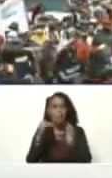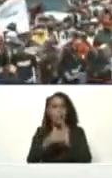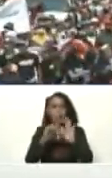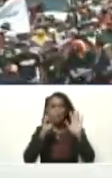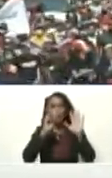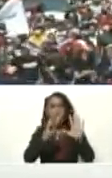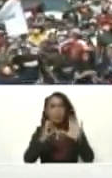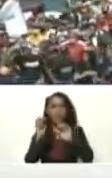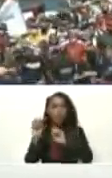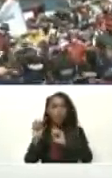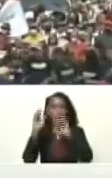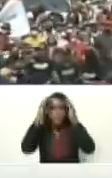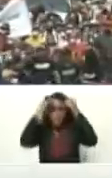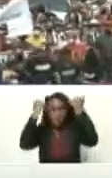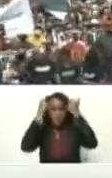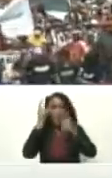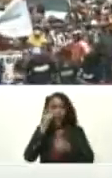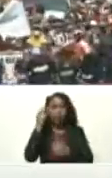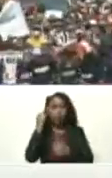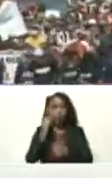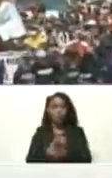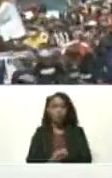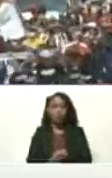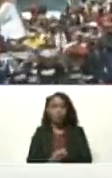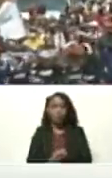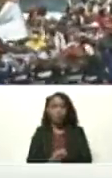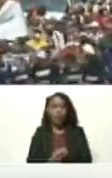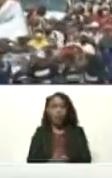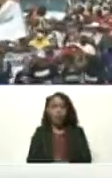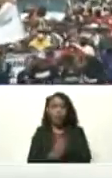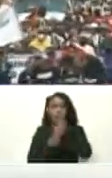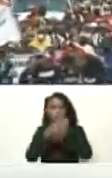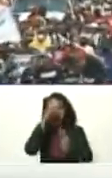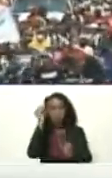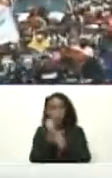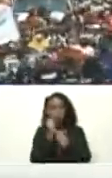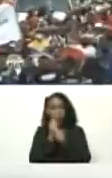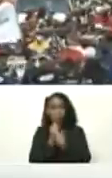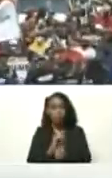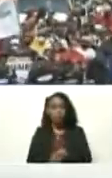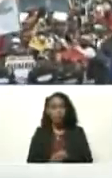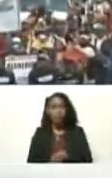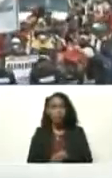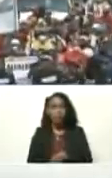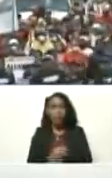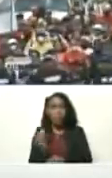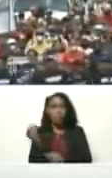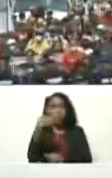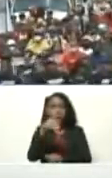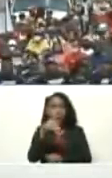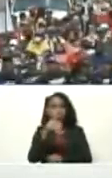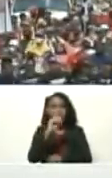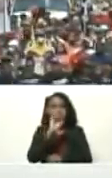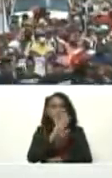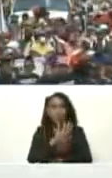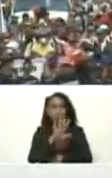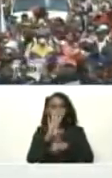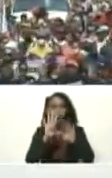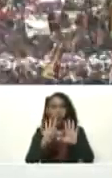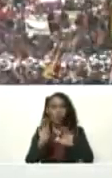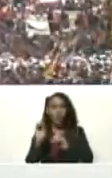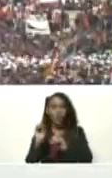3.700 milicianas y milicianos conduciendo operaciones. Además de